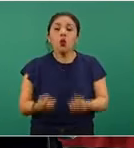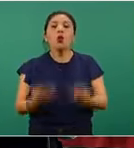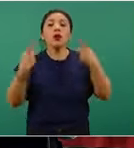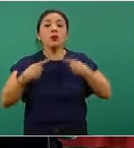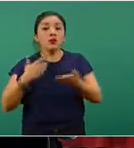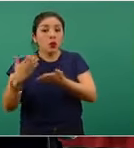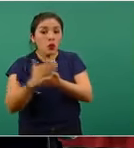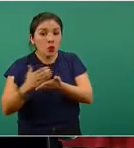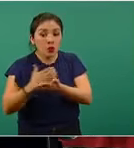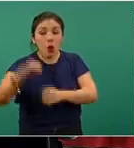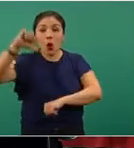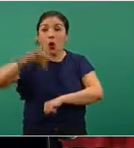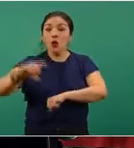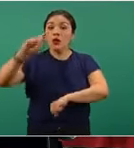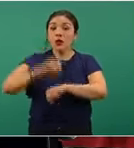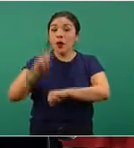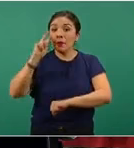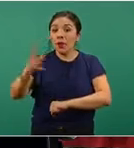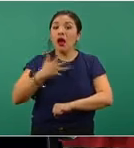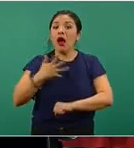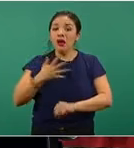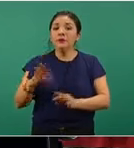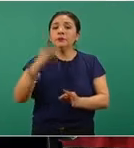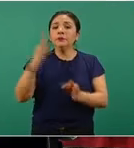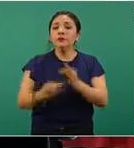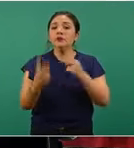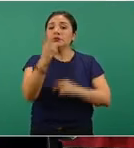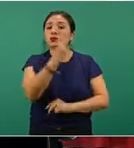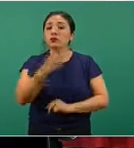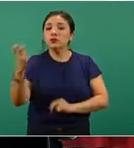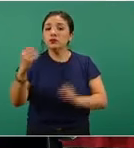recuperadas y al día de hoy tenemos la confirmación de